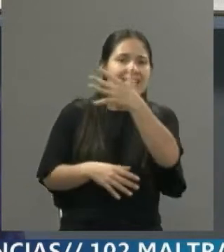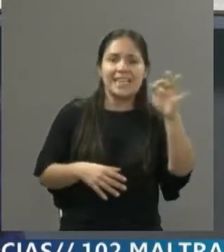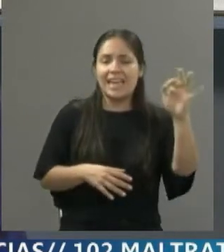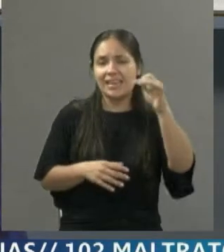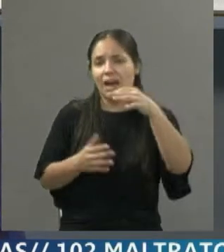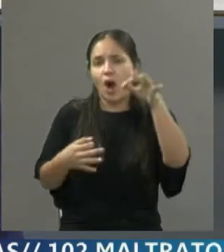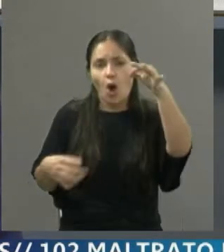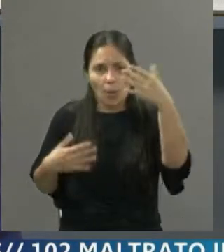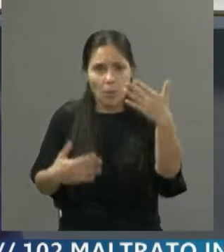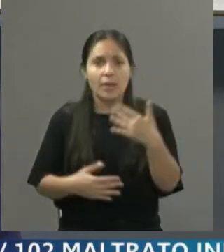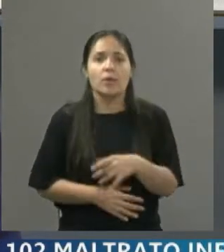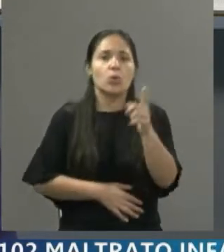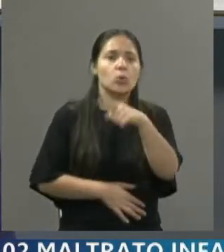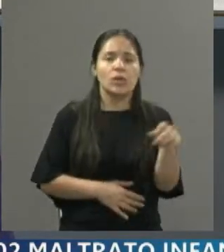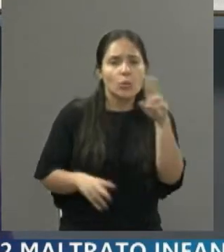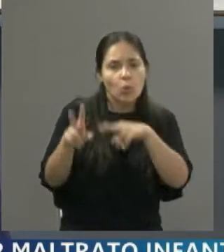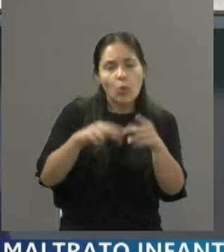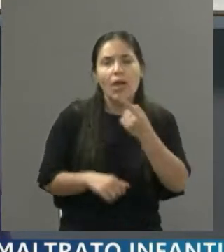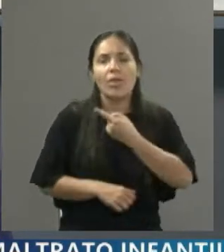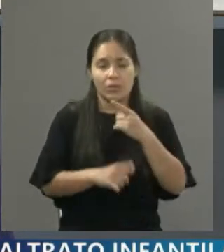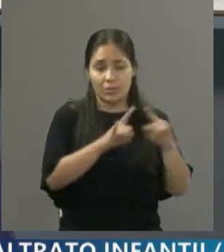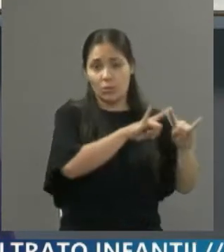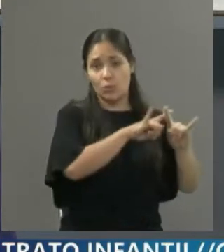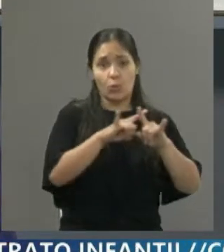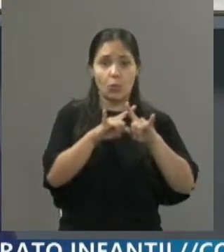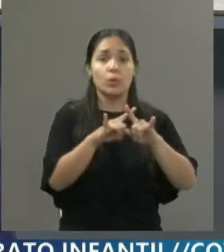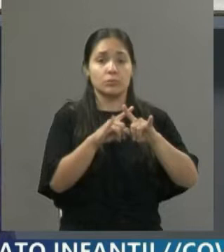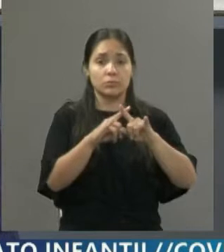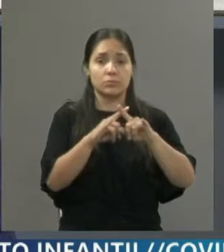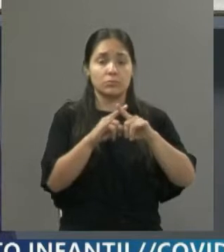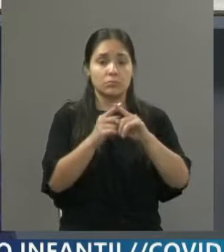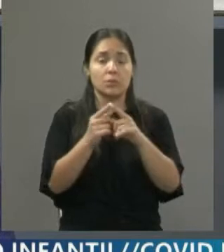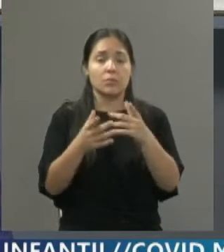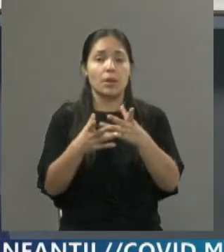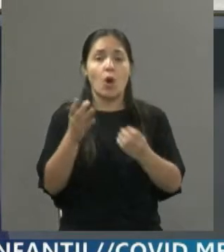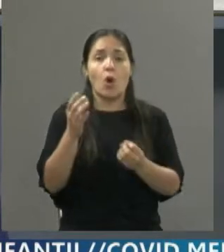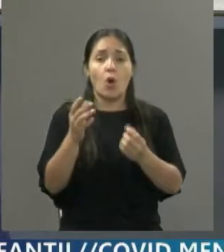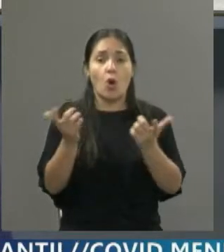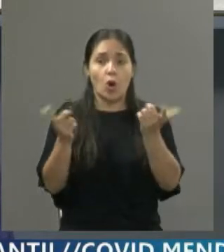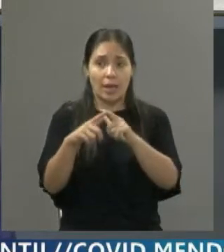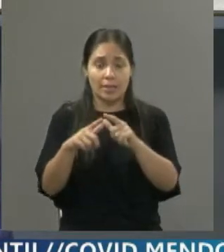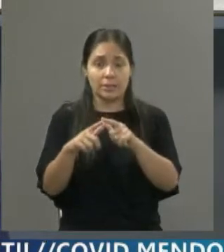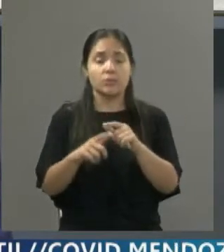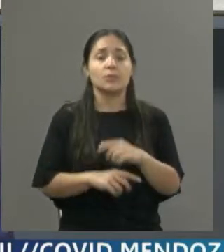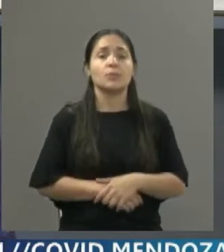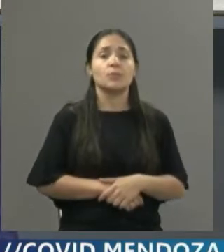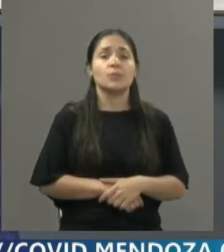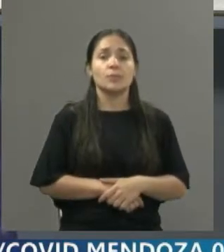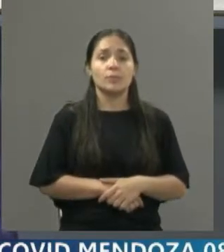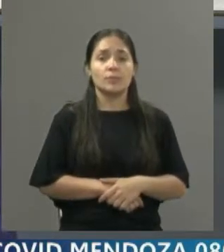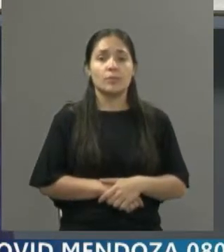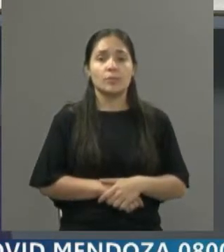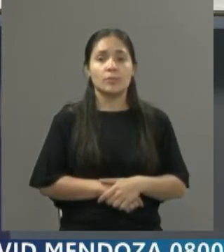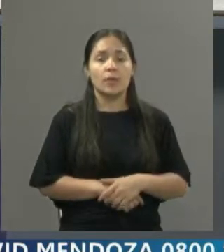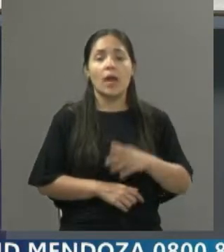la gente que se puede encontrar allí en el sitio de la organización. Sí. ¿Hay algo, hay